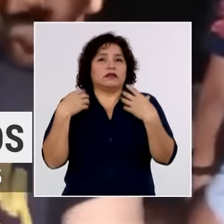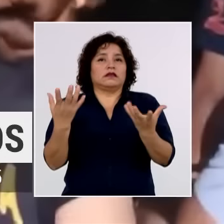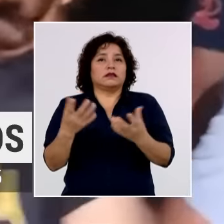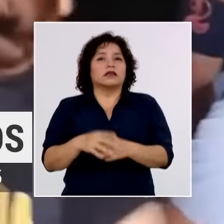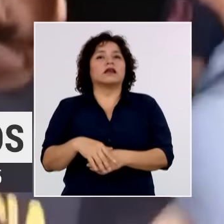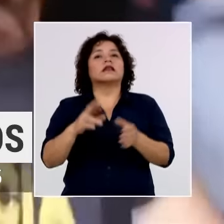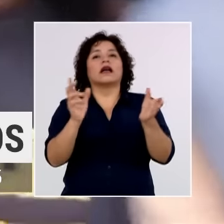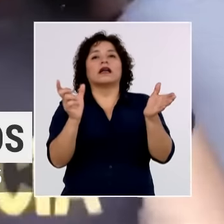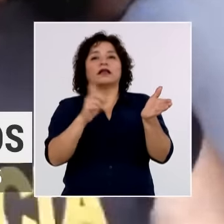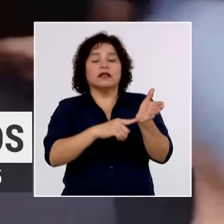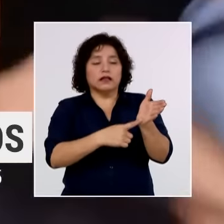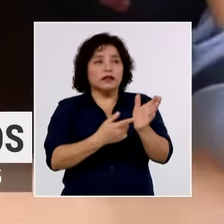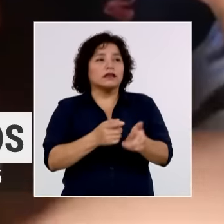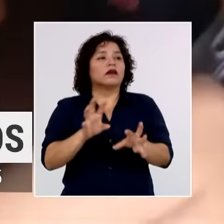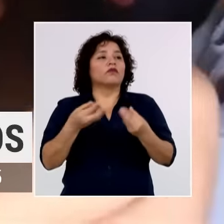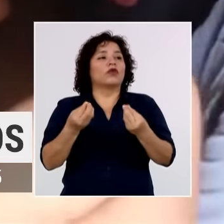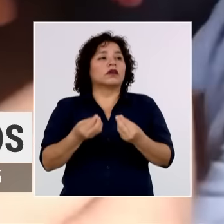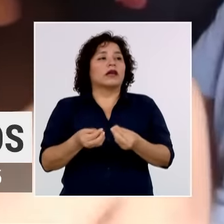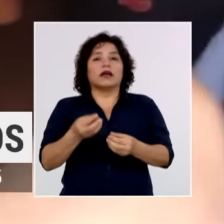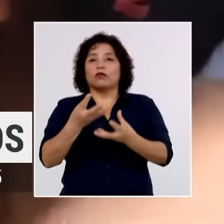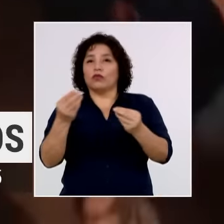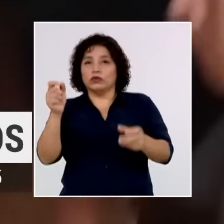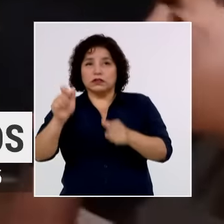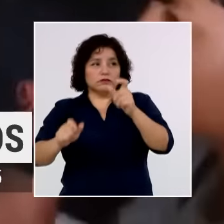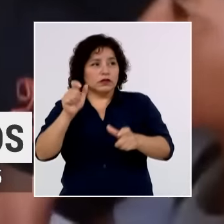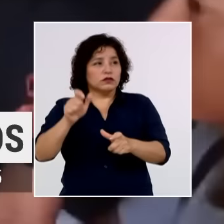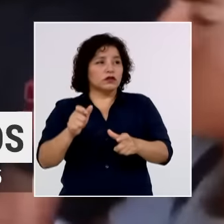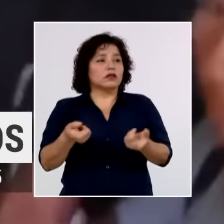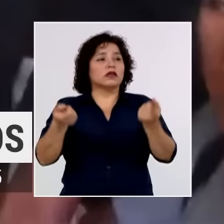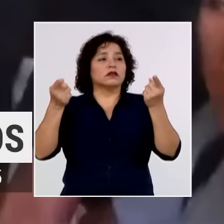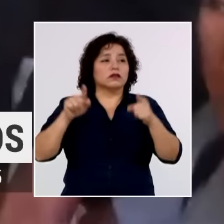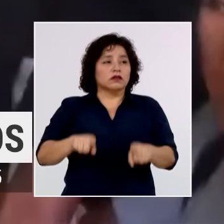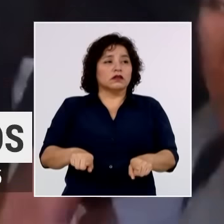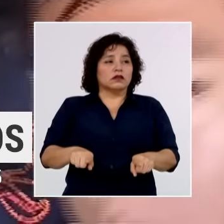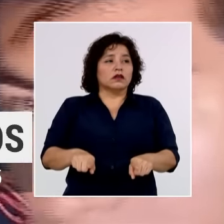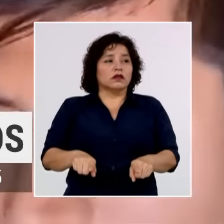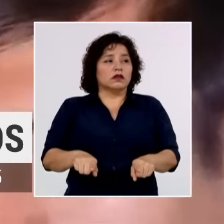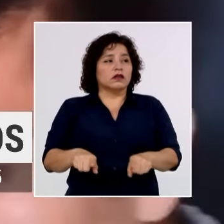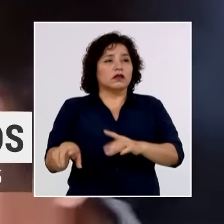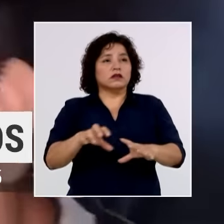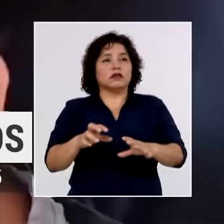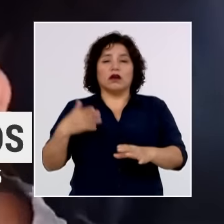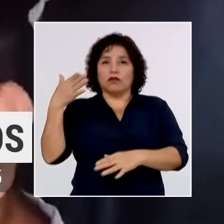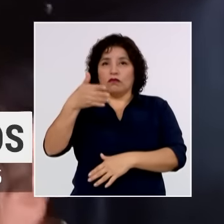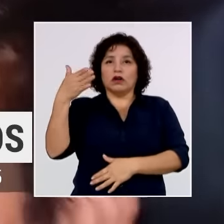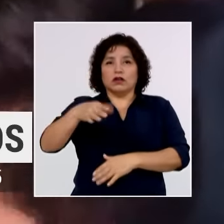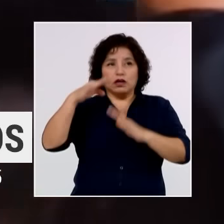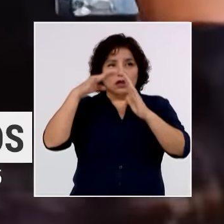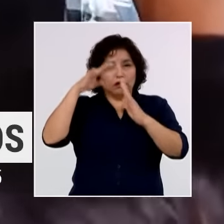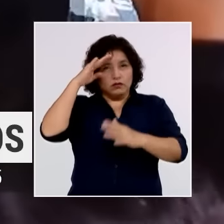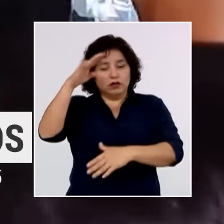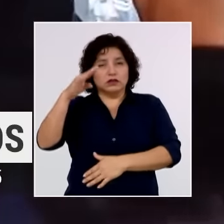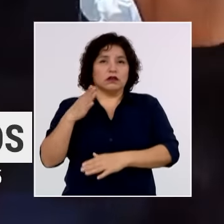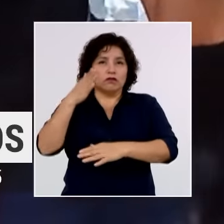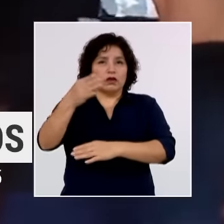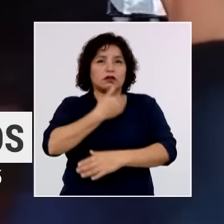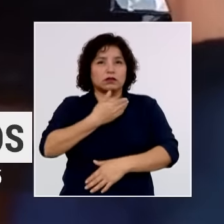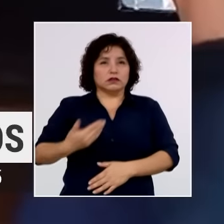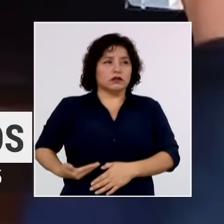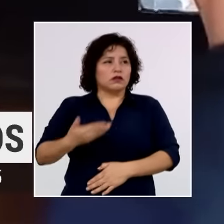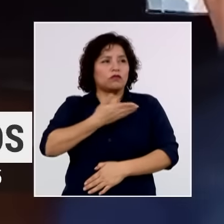en Chulucanas. ¿Por qué? Porque varias personas durante las diligencias se acercaron a la policía, se acercaron al Ministerio Público y